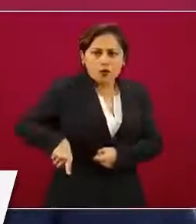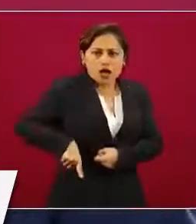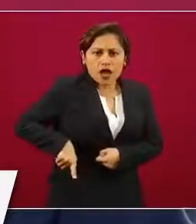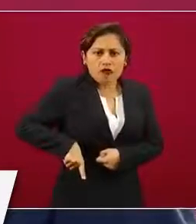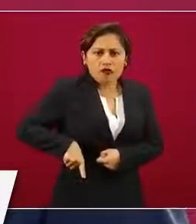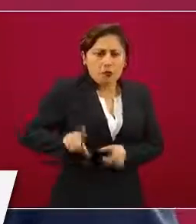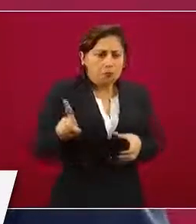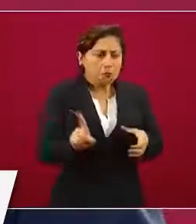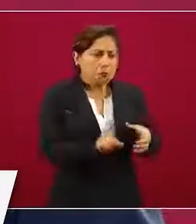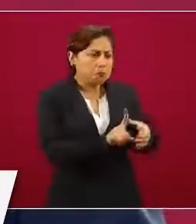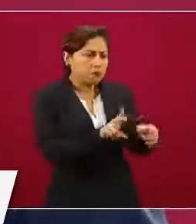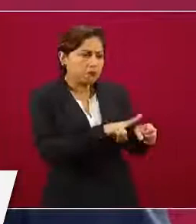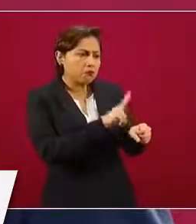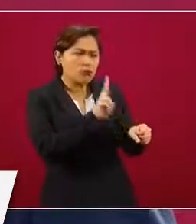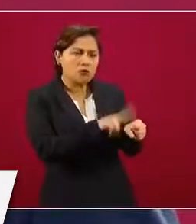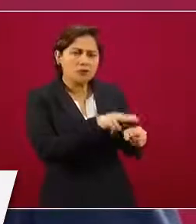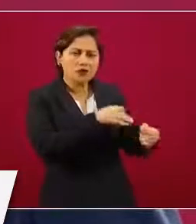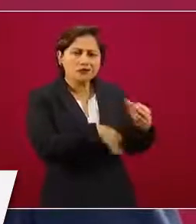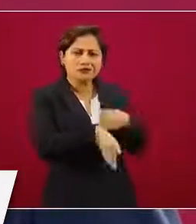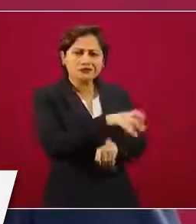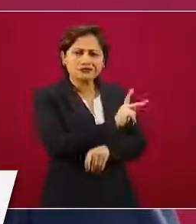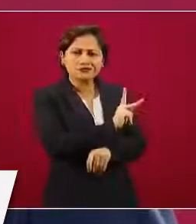como todos nosotros,